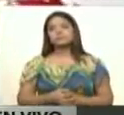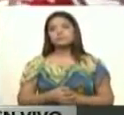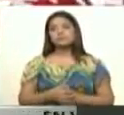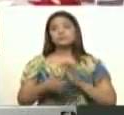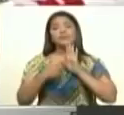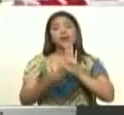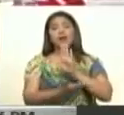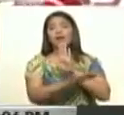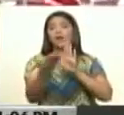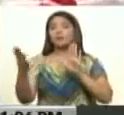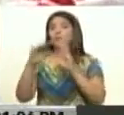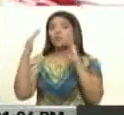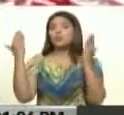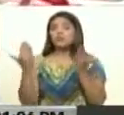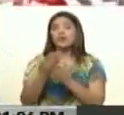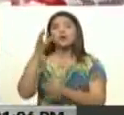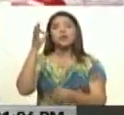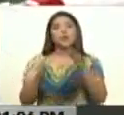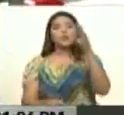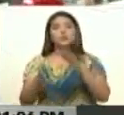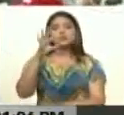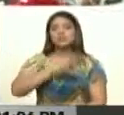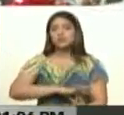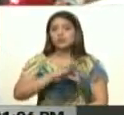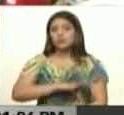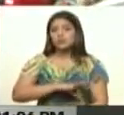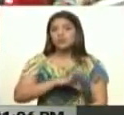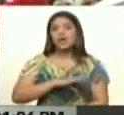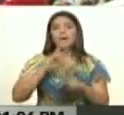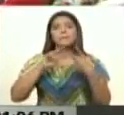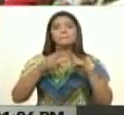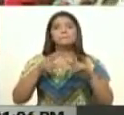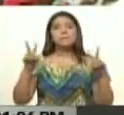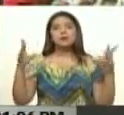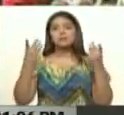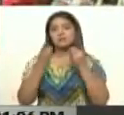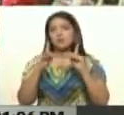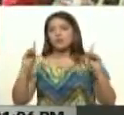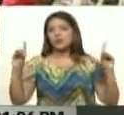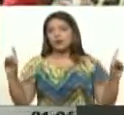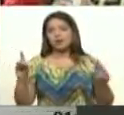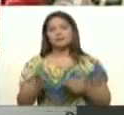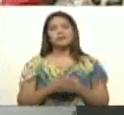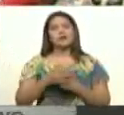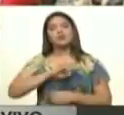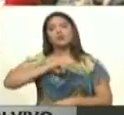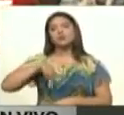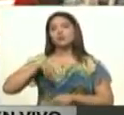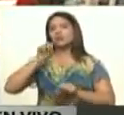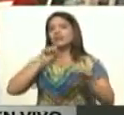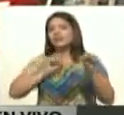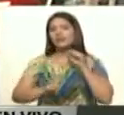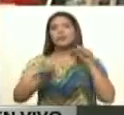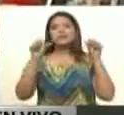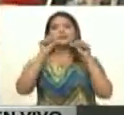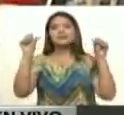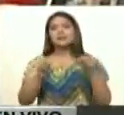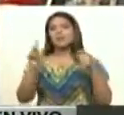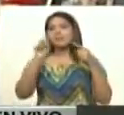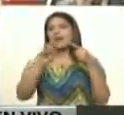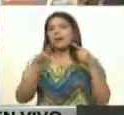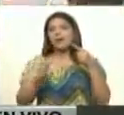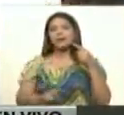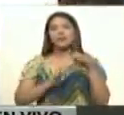ejemplo mundial de justicia social, paz y democracia. Defenderemos el sistema eléctrico